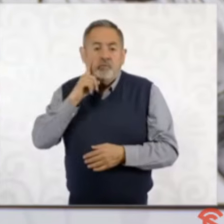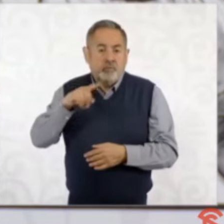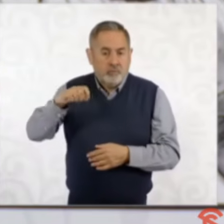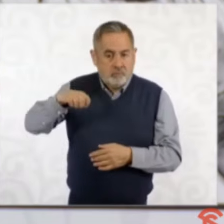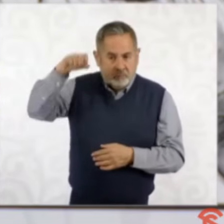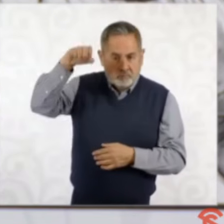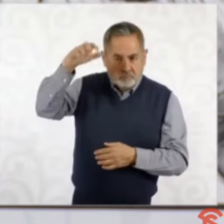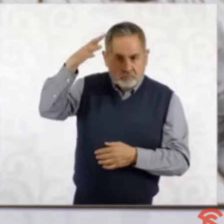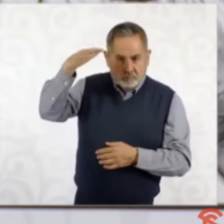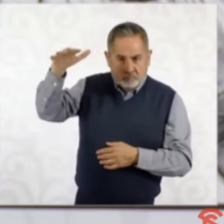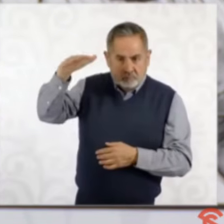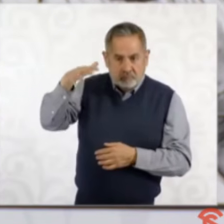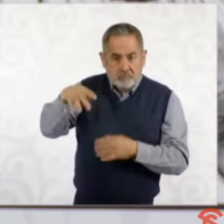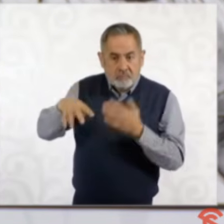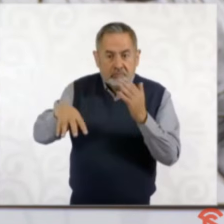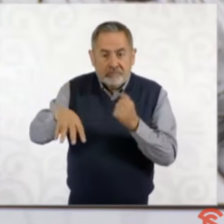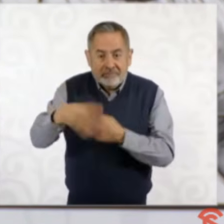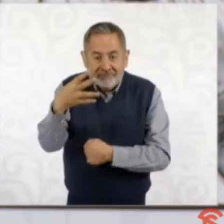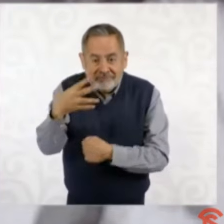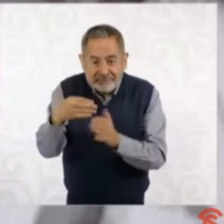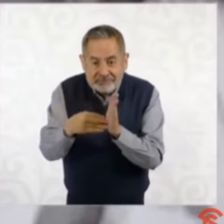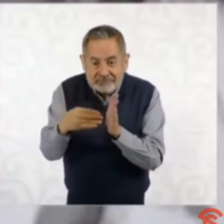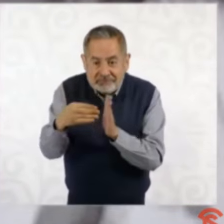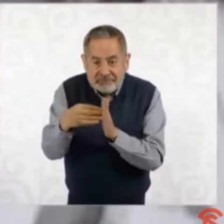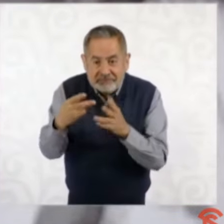mayores, tengan una pensión